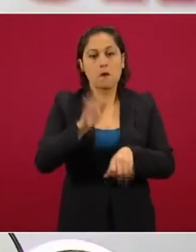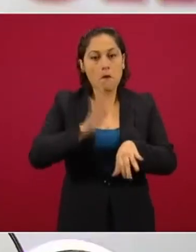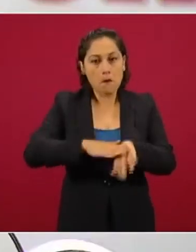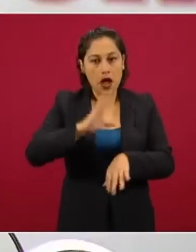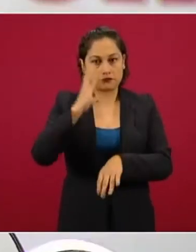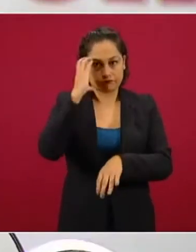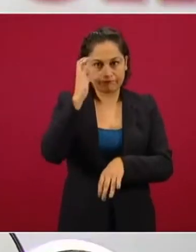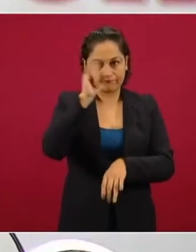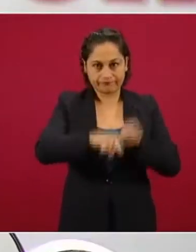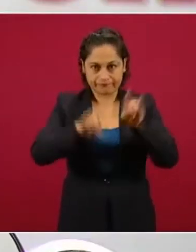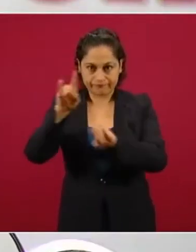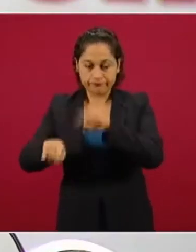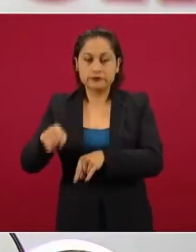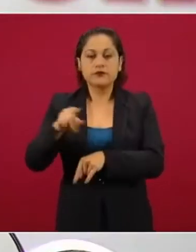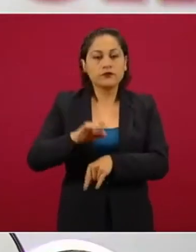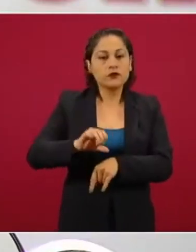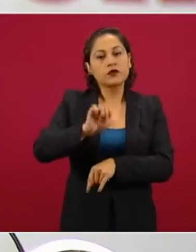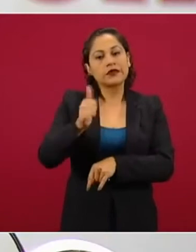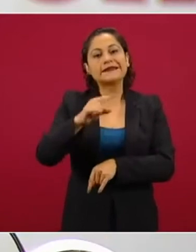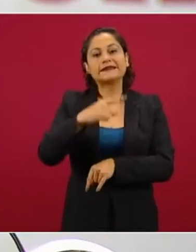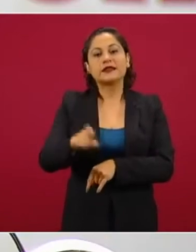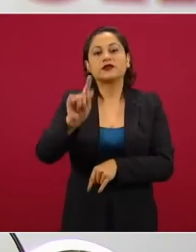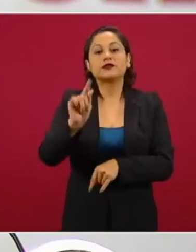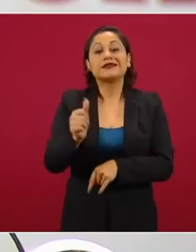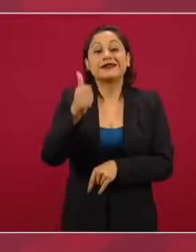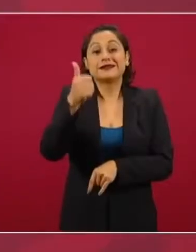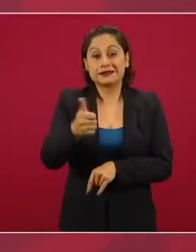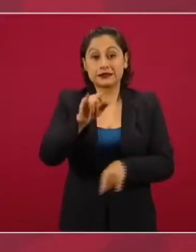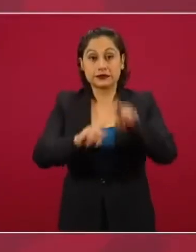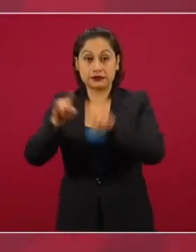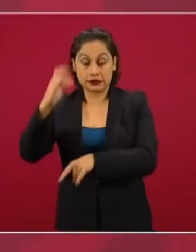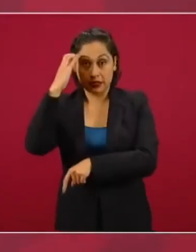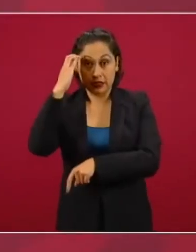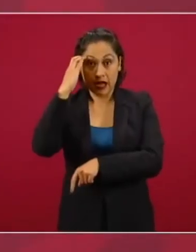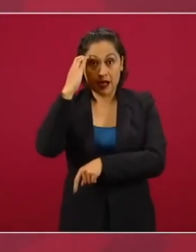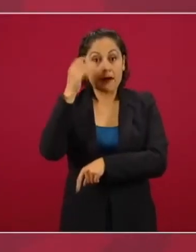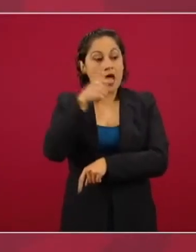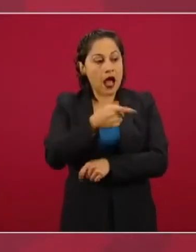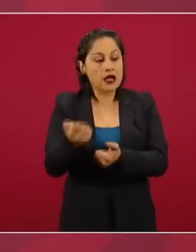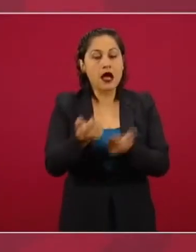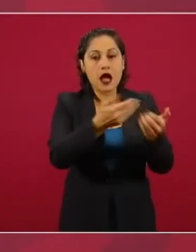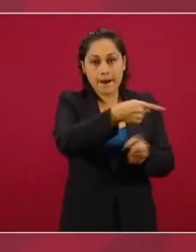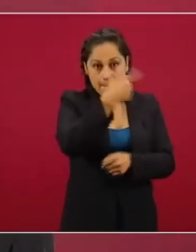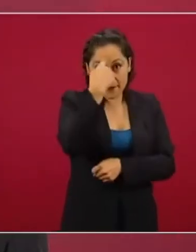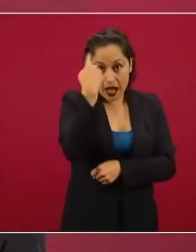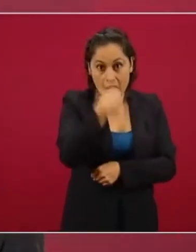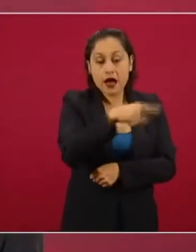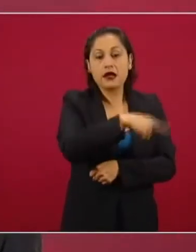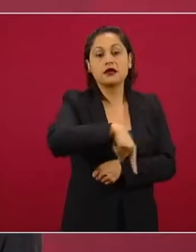de 176 camas fueron acondicionadas para tener ocupación COVID. Ahí el INSABI